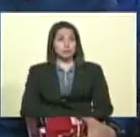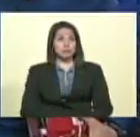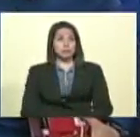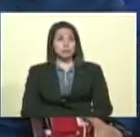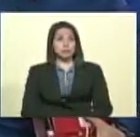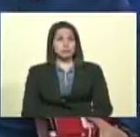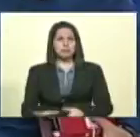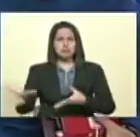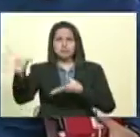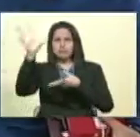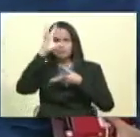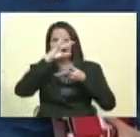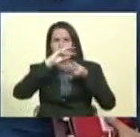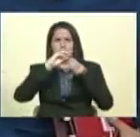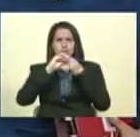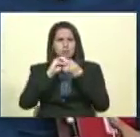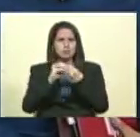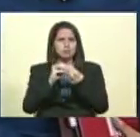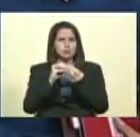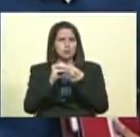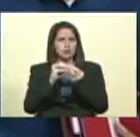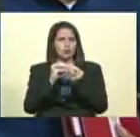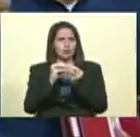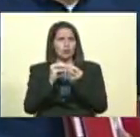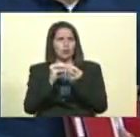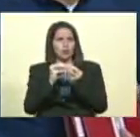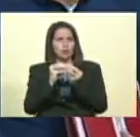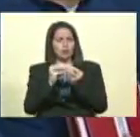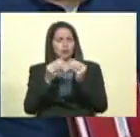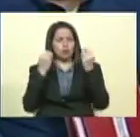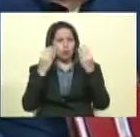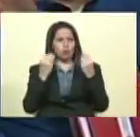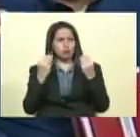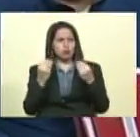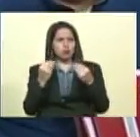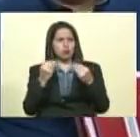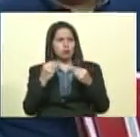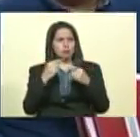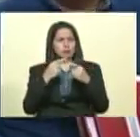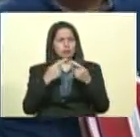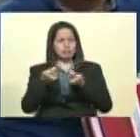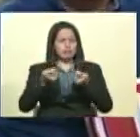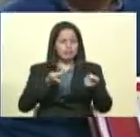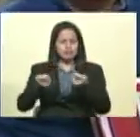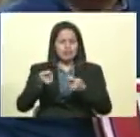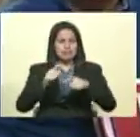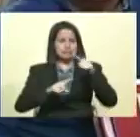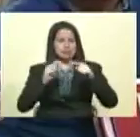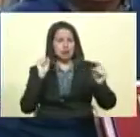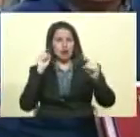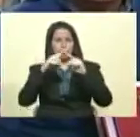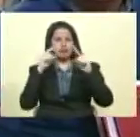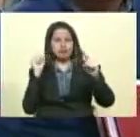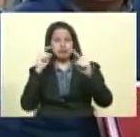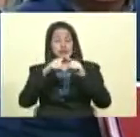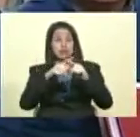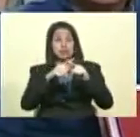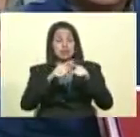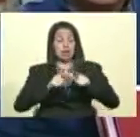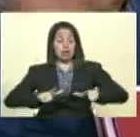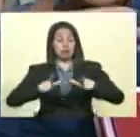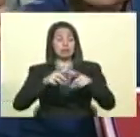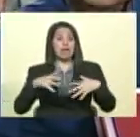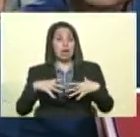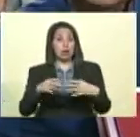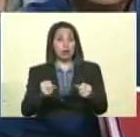recoge toda una serie de eventos y de estrategias que nos hemos trazado en el sector salud